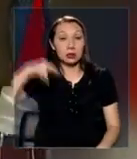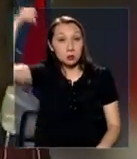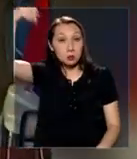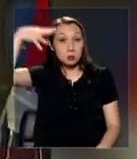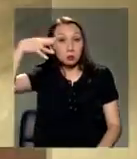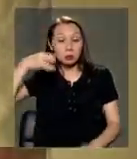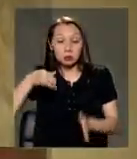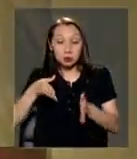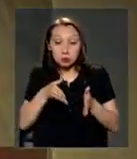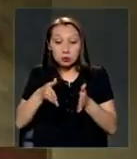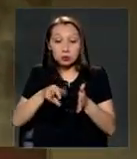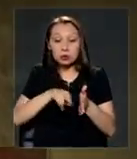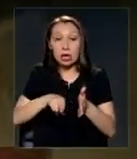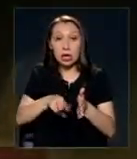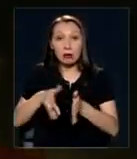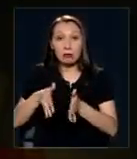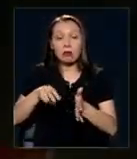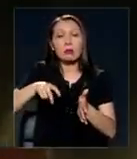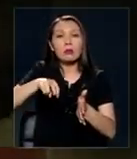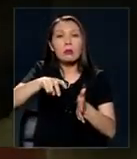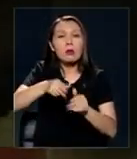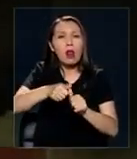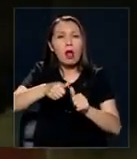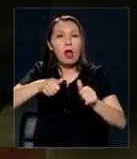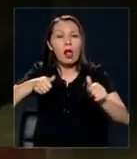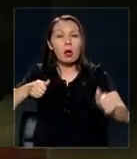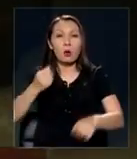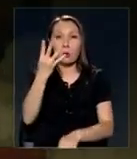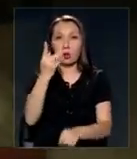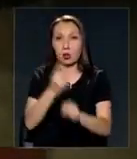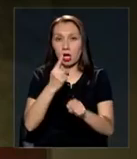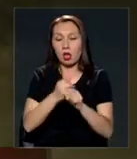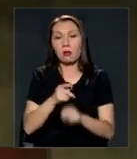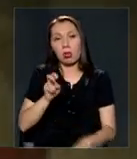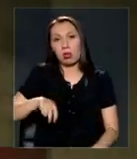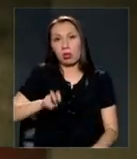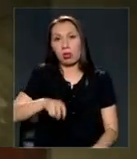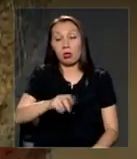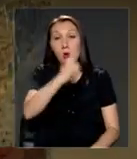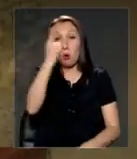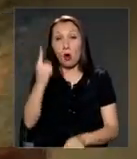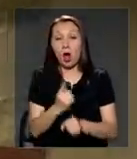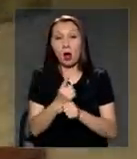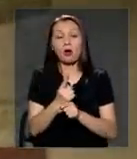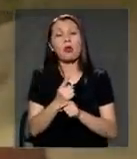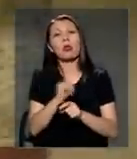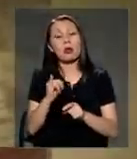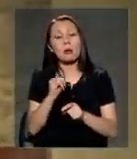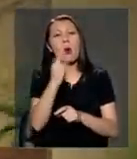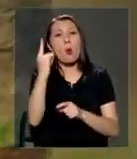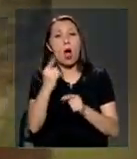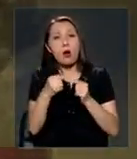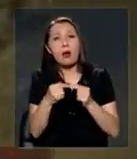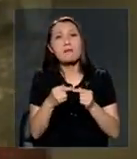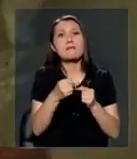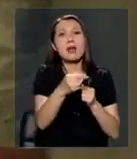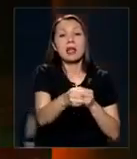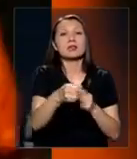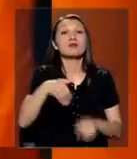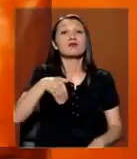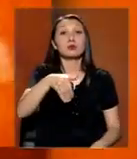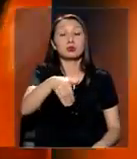la orilla del río para acceder a una pasarela distante a 4 kilómetros. Una hora hasta ahí, otra hora más para en